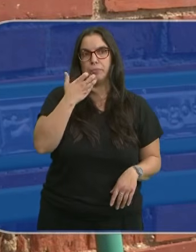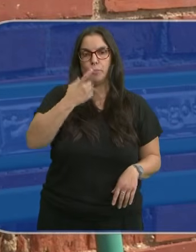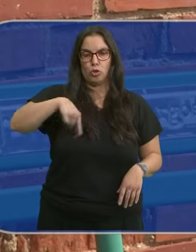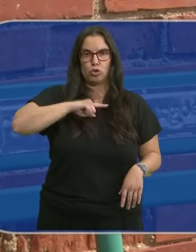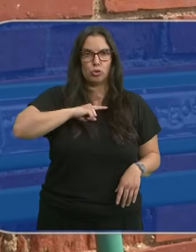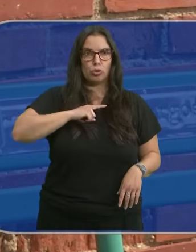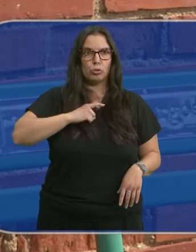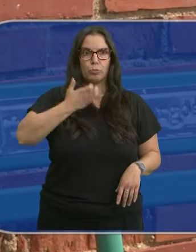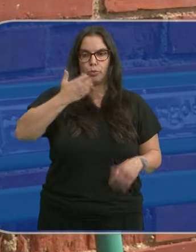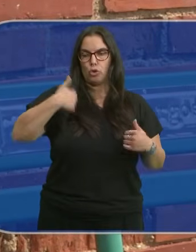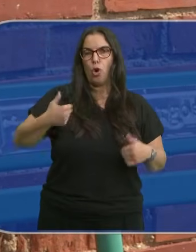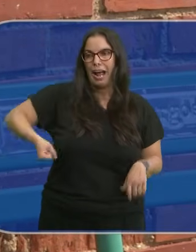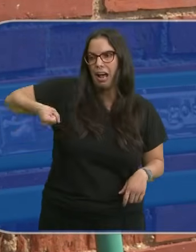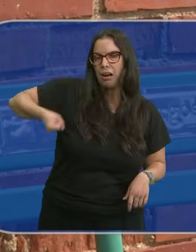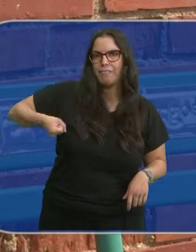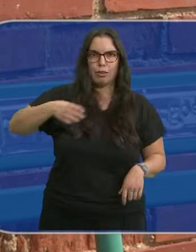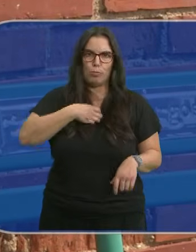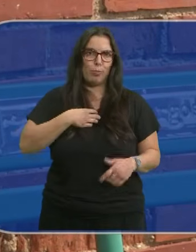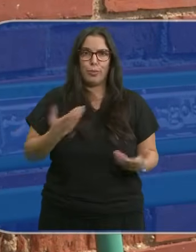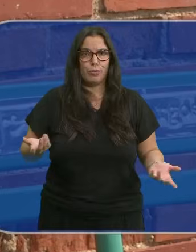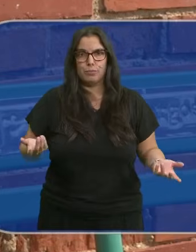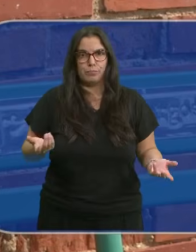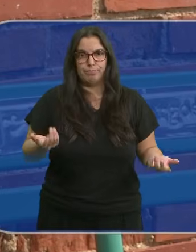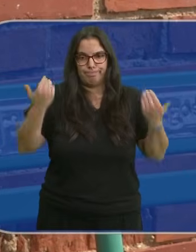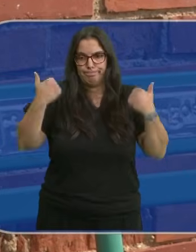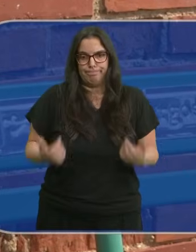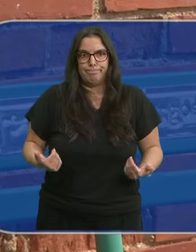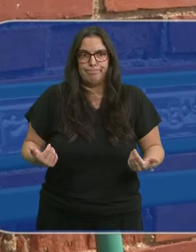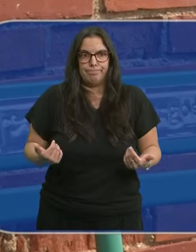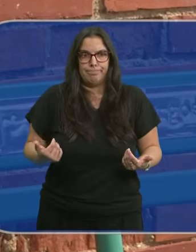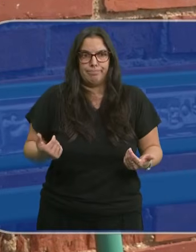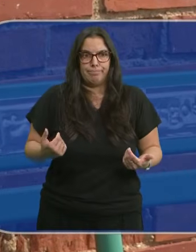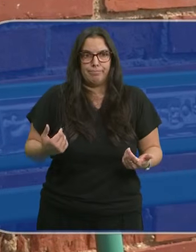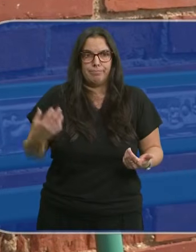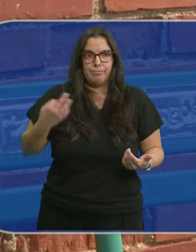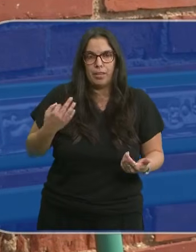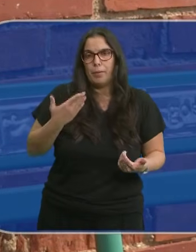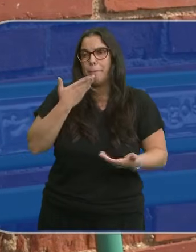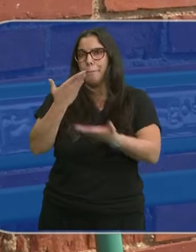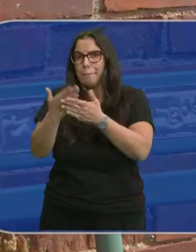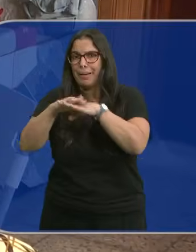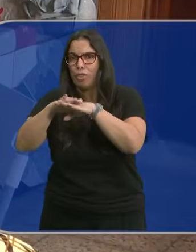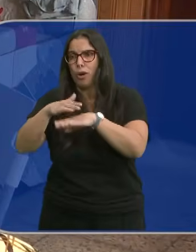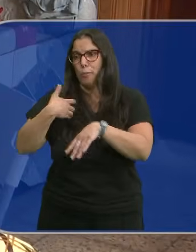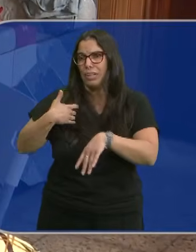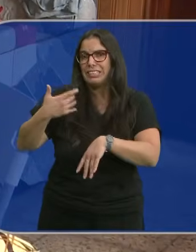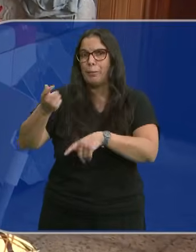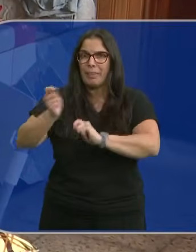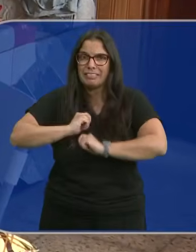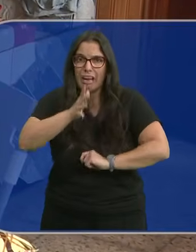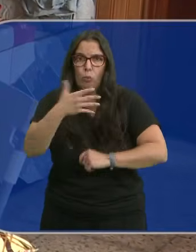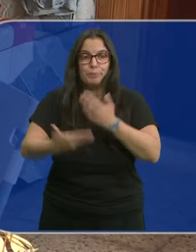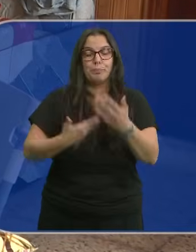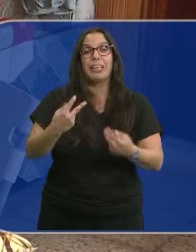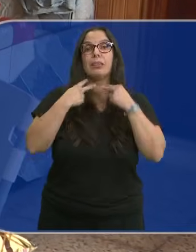no podemos traer una garrafa de esas de agua. Siempre tienes que estar importunando. Oye, tráeme agua. La Diputación de